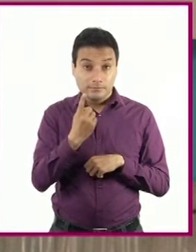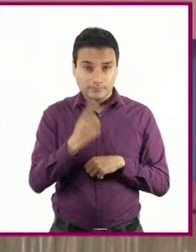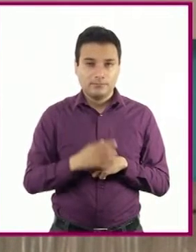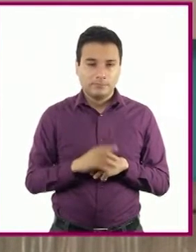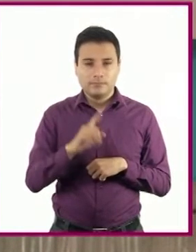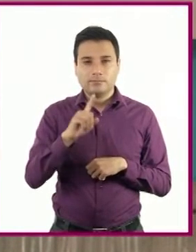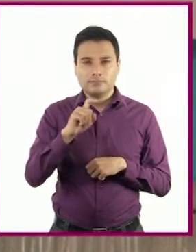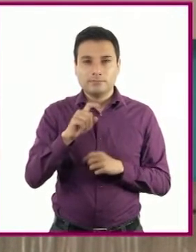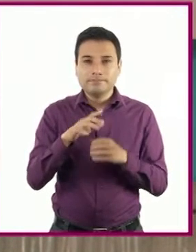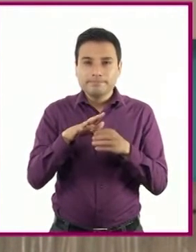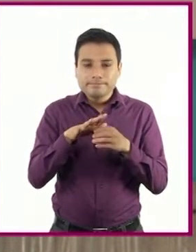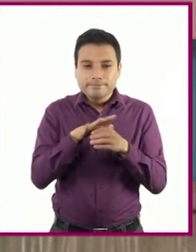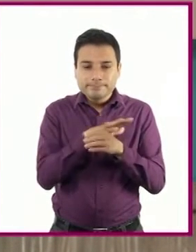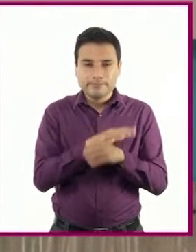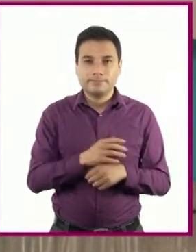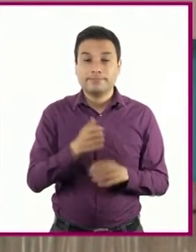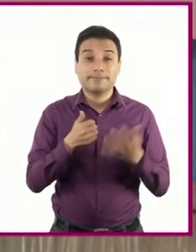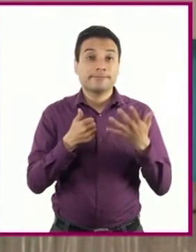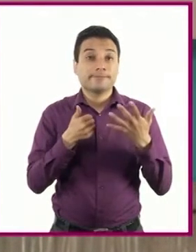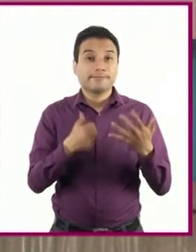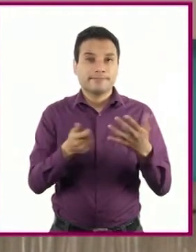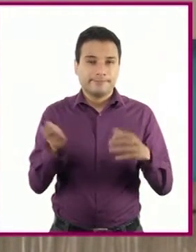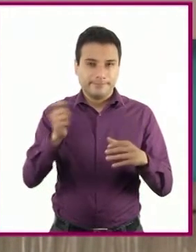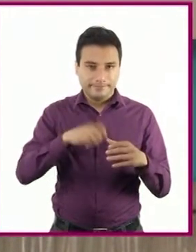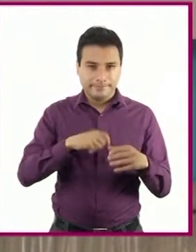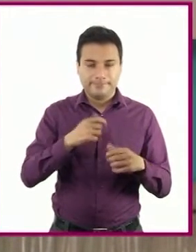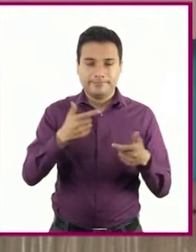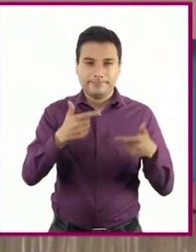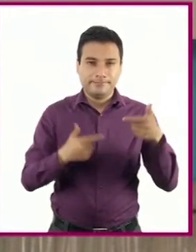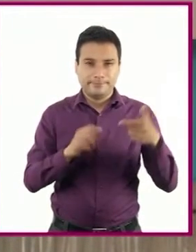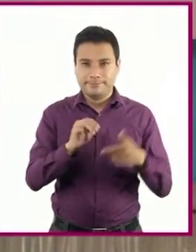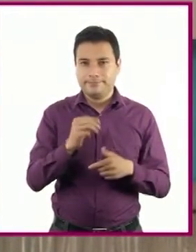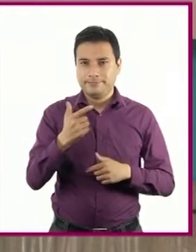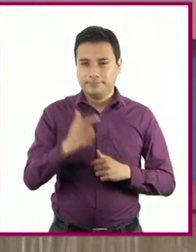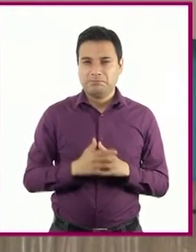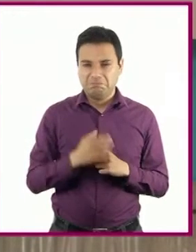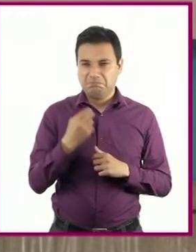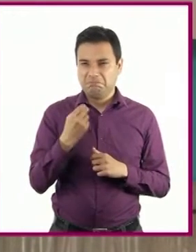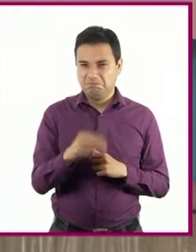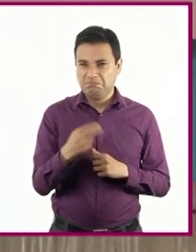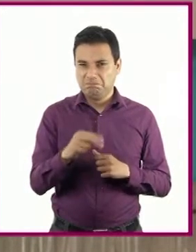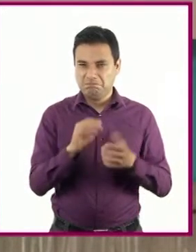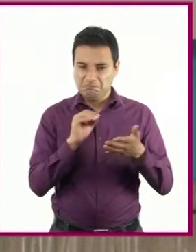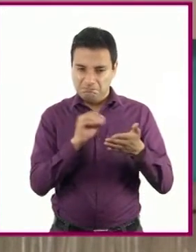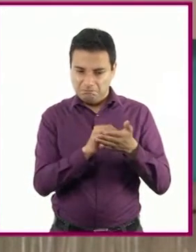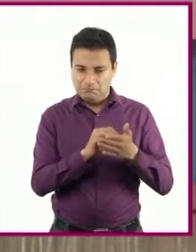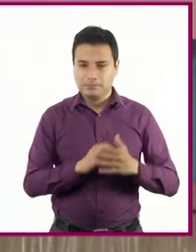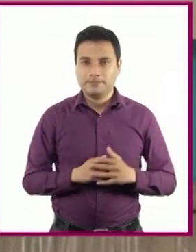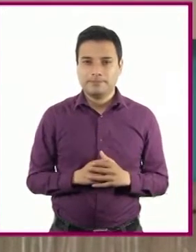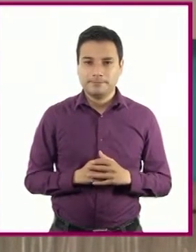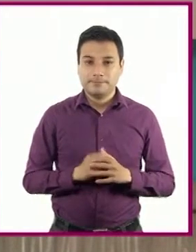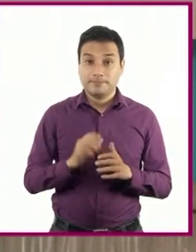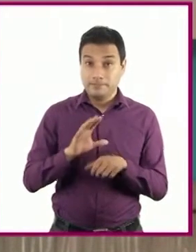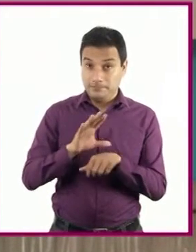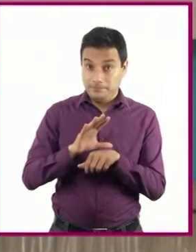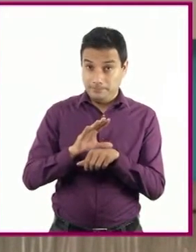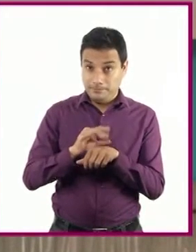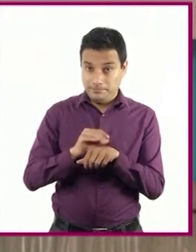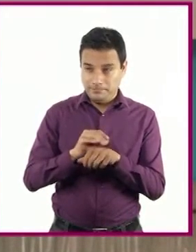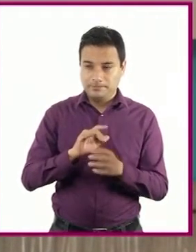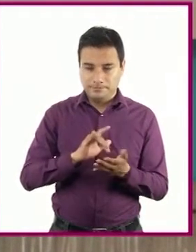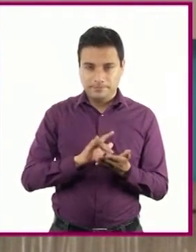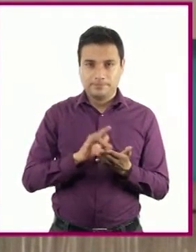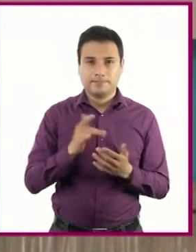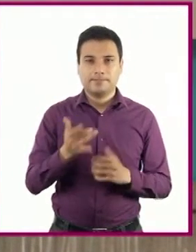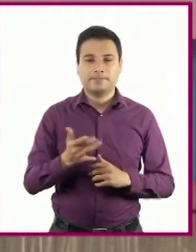le agregarán 6 cucharadas de leche de magnesio, colocando el nombre químico hidróxido de magnesio. ¿Me permite Maestro, el hidróxido? Gracias. por favor.